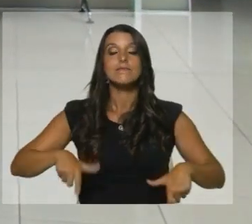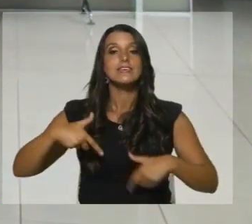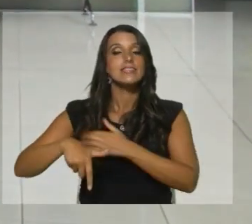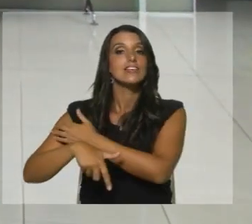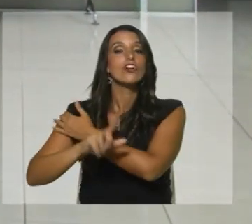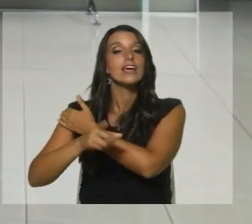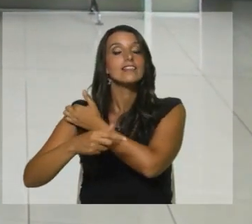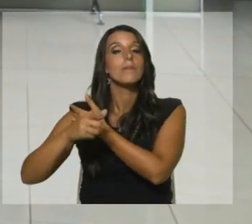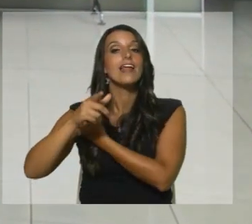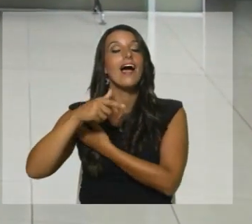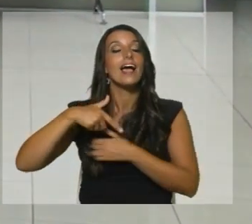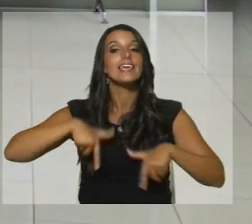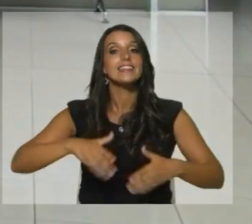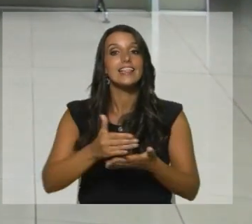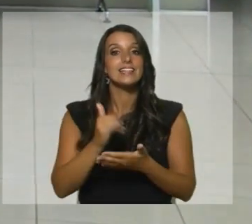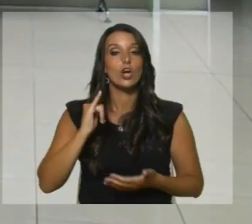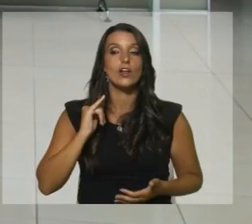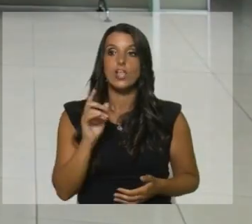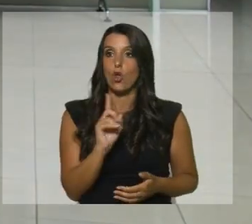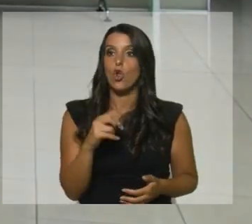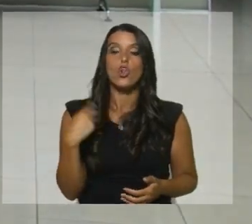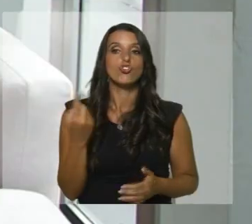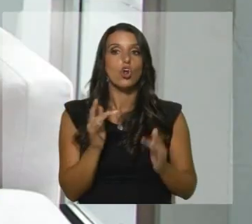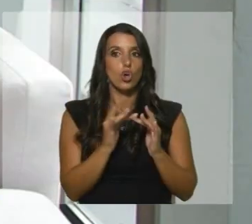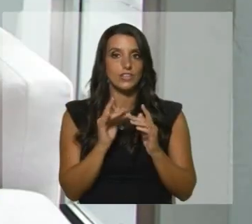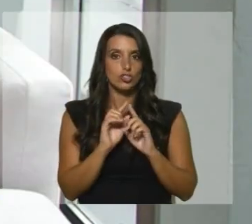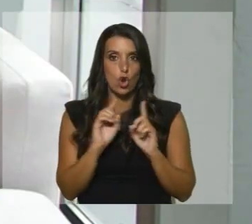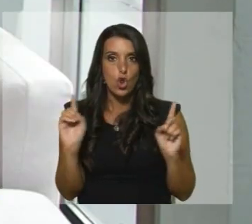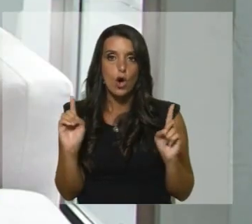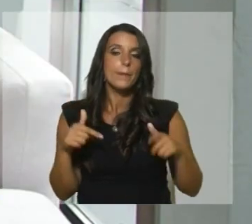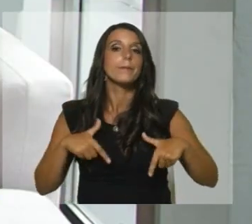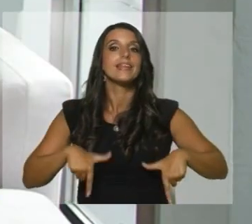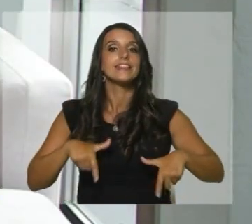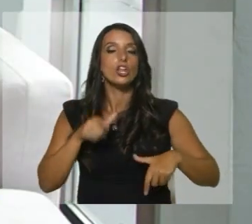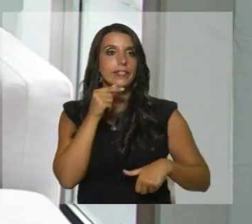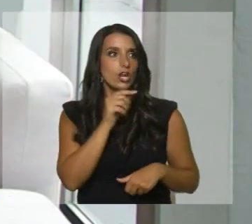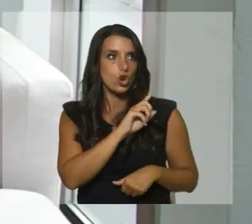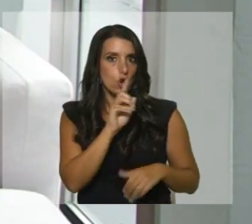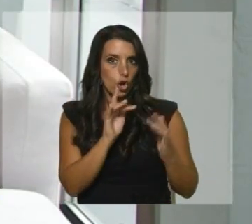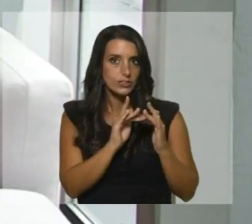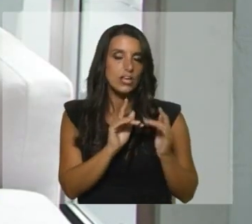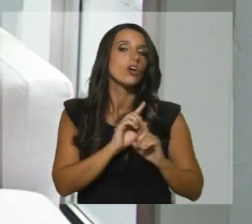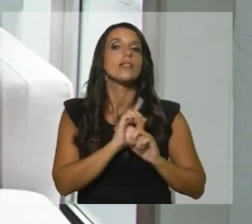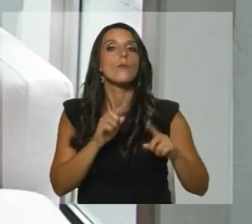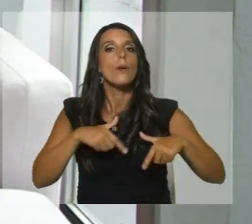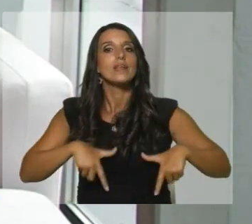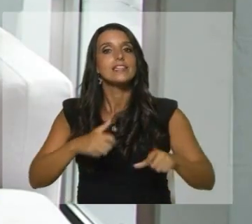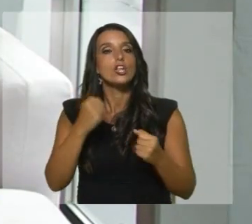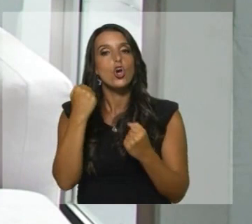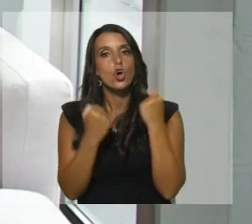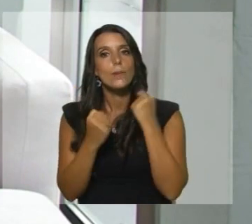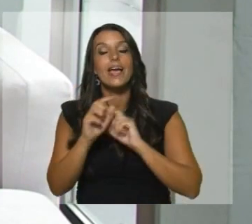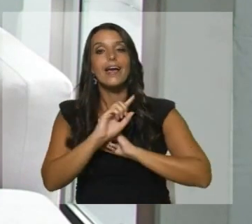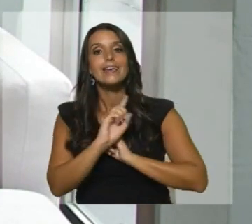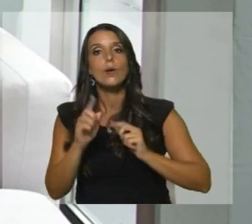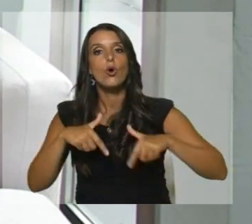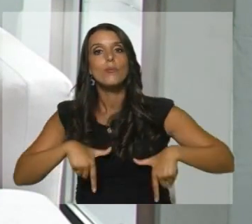y al intendente de Colonia no nosotros no hemos tenido contacto ni con el Ministerio de interior ni con Ministerio de economía ni de transporte que son los